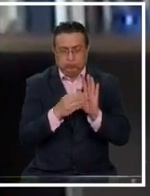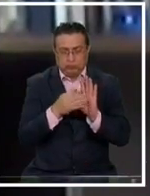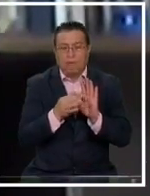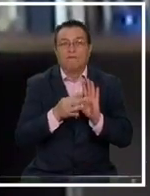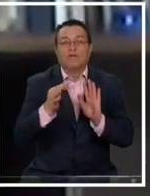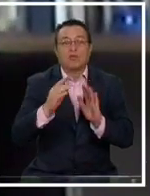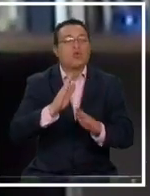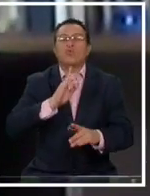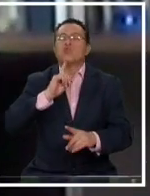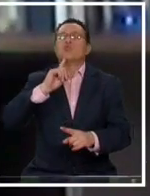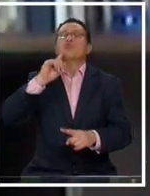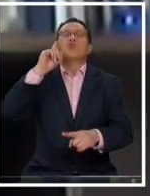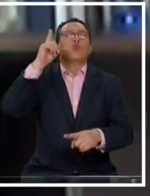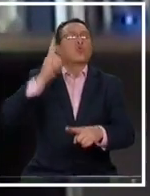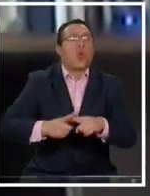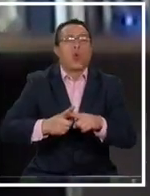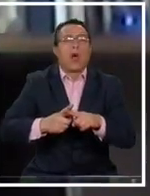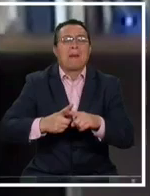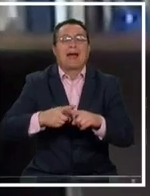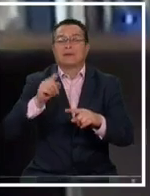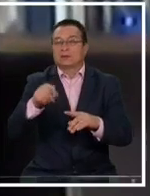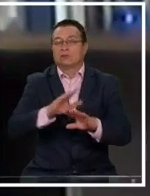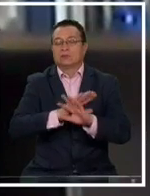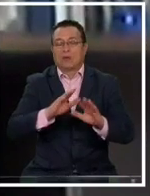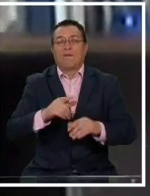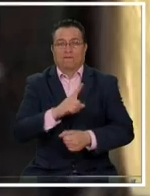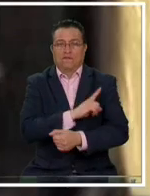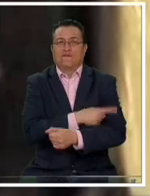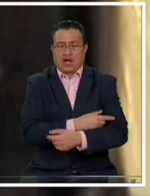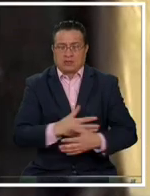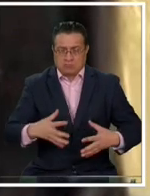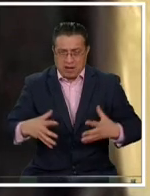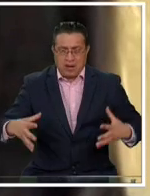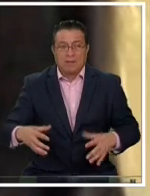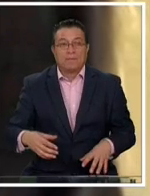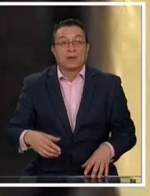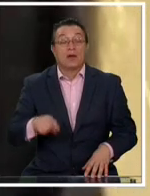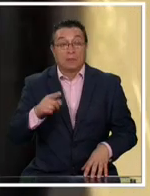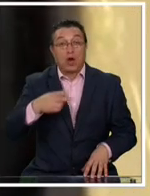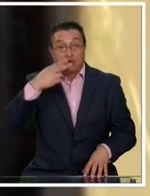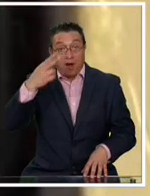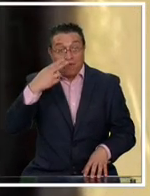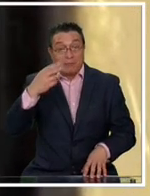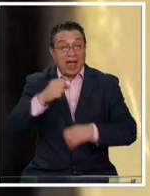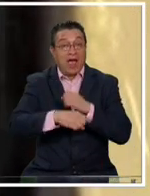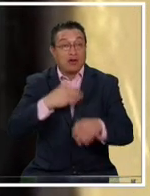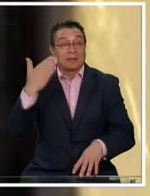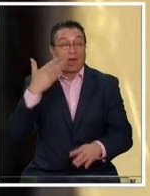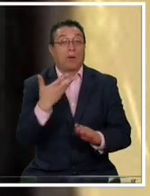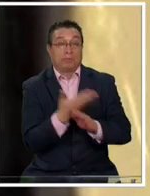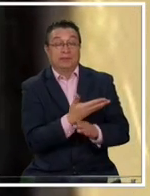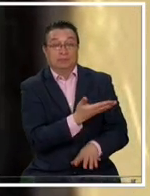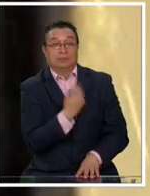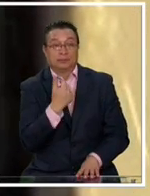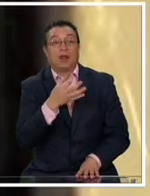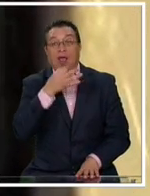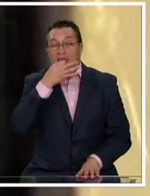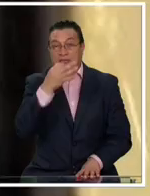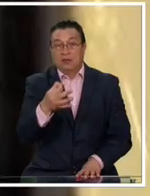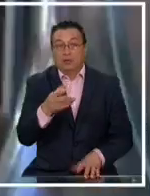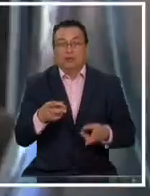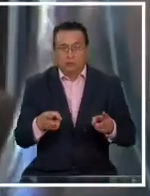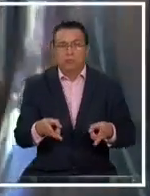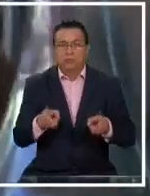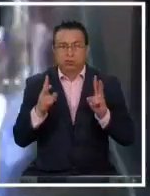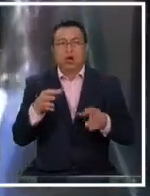para que él nunca más, cada día cobre más fuerza. Una extradición que ya en noviembre del año pasado había sido declarada como